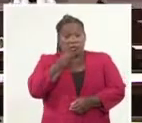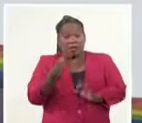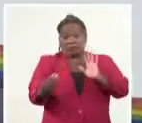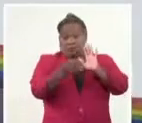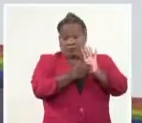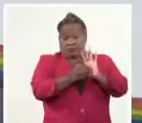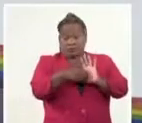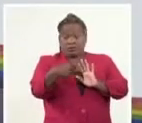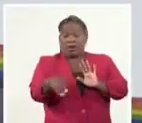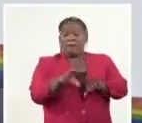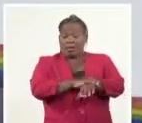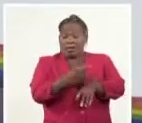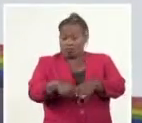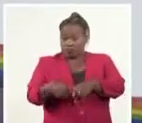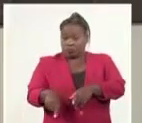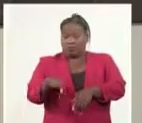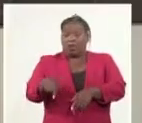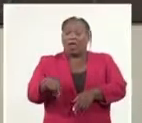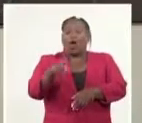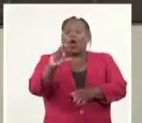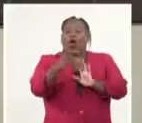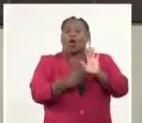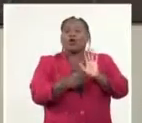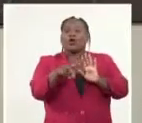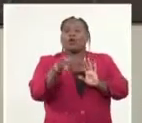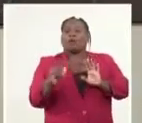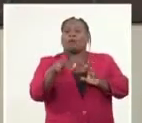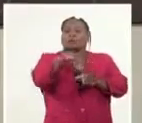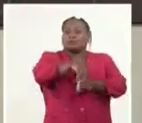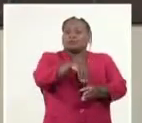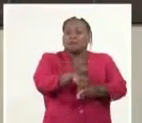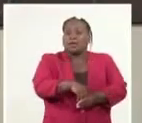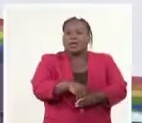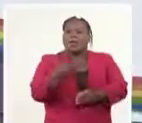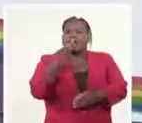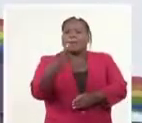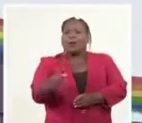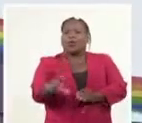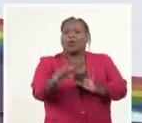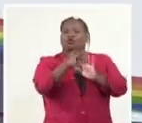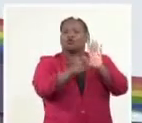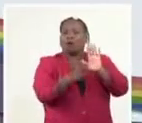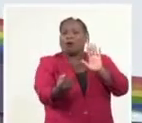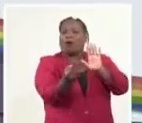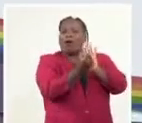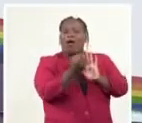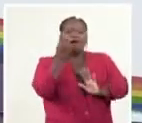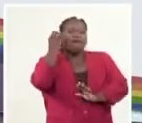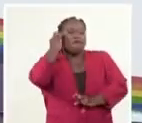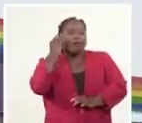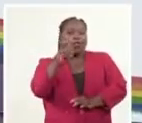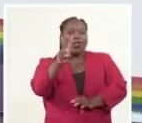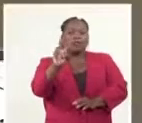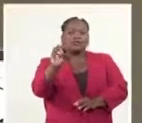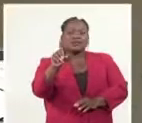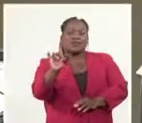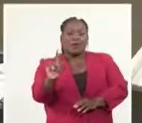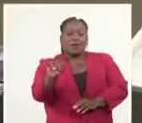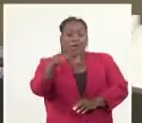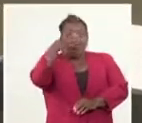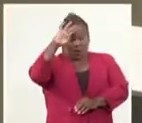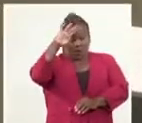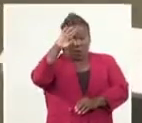Familias se inserta en las transformaciones legislativas que responden a la Constitución aprobada en febrero de 2019 en Cuba, texto que en